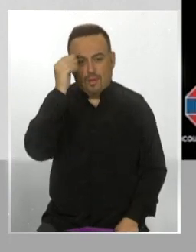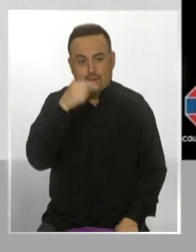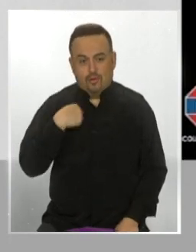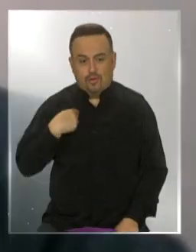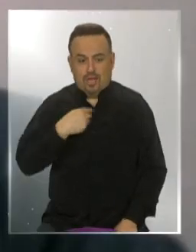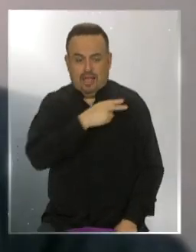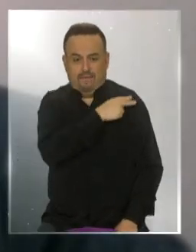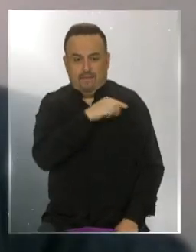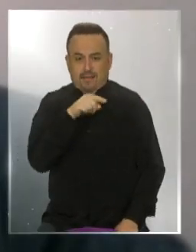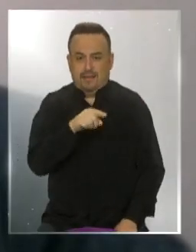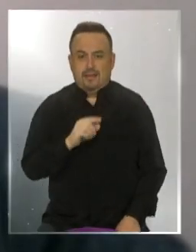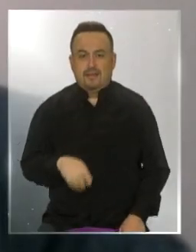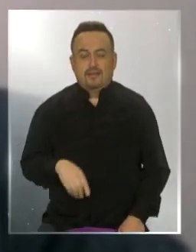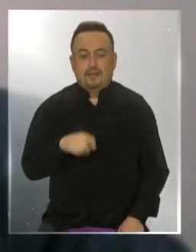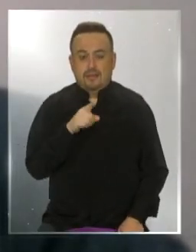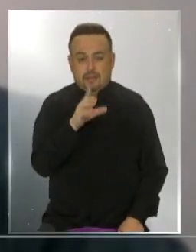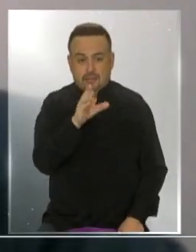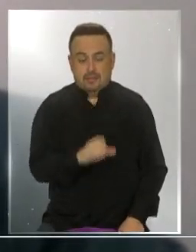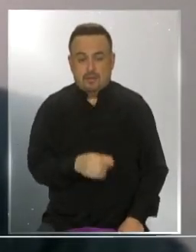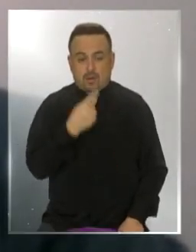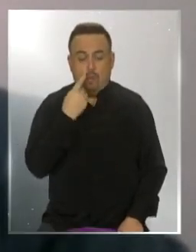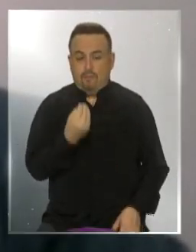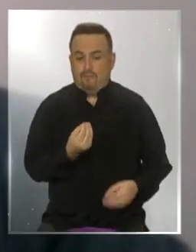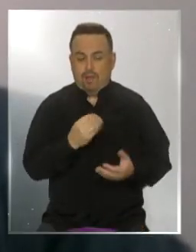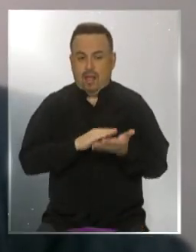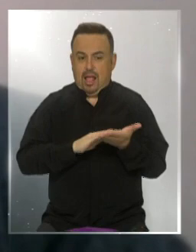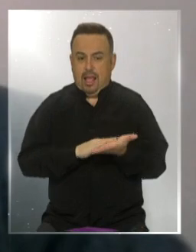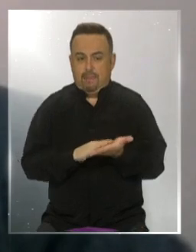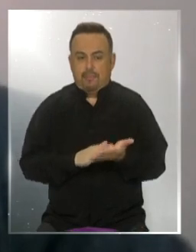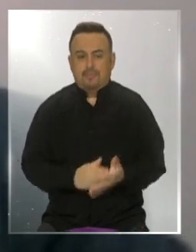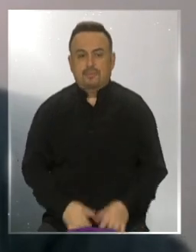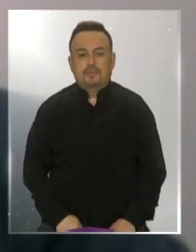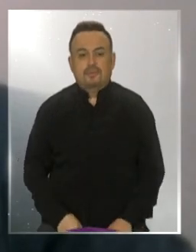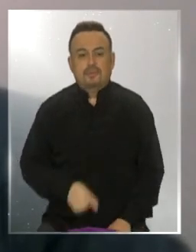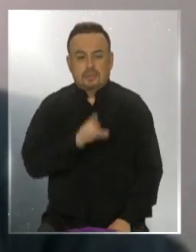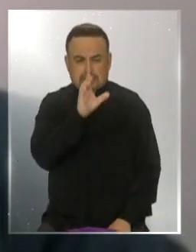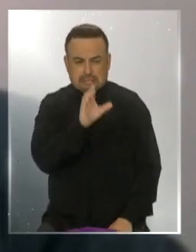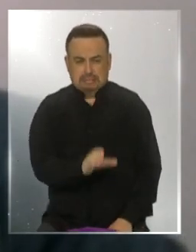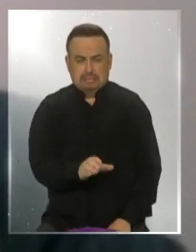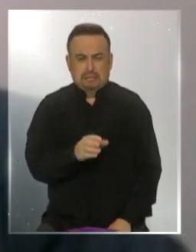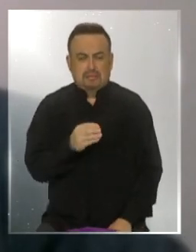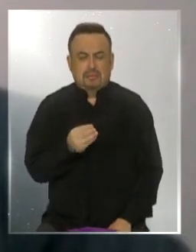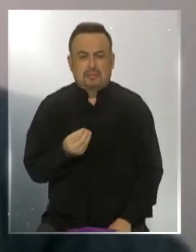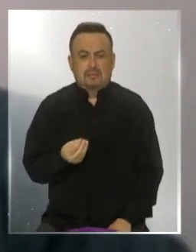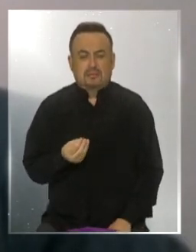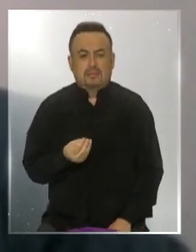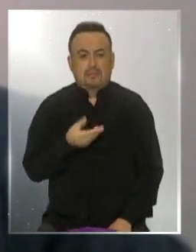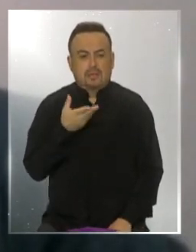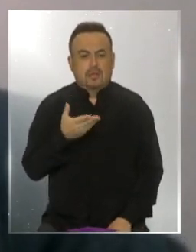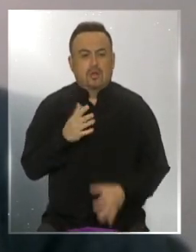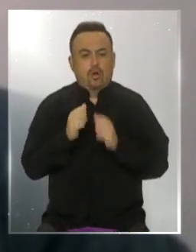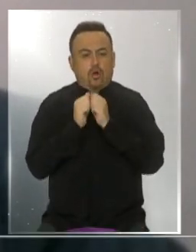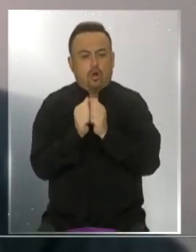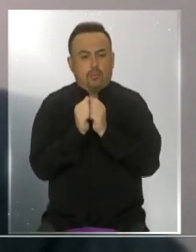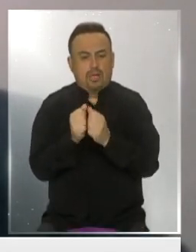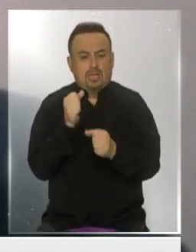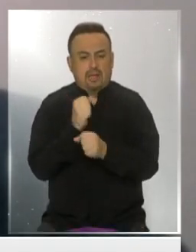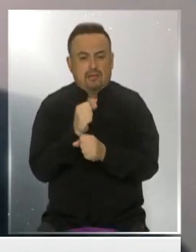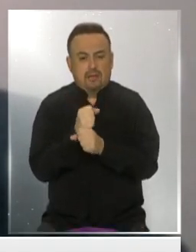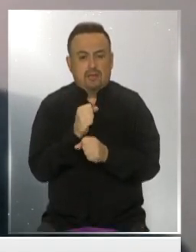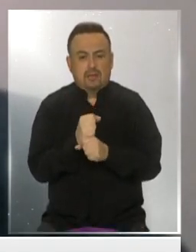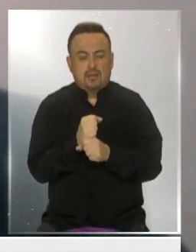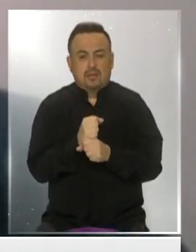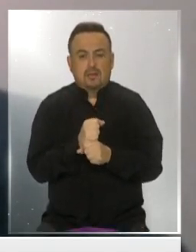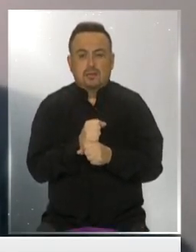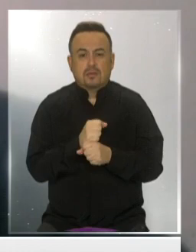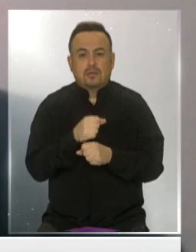jefe y realmente es un hombre ejemplar como persona, como compañero de trabajo